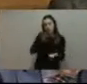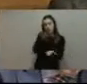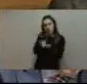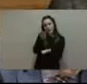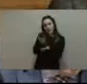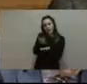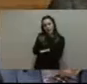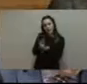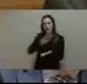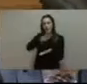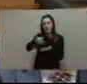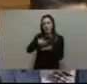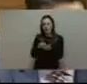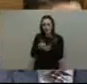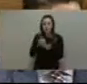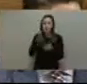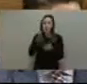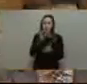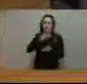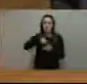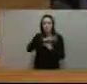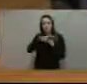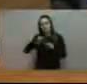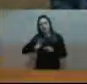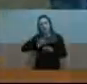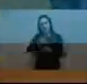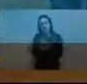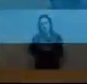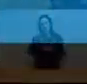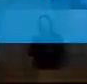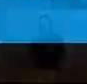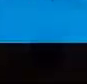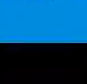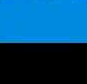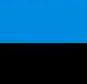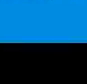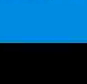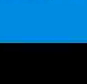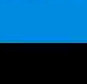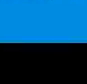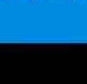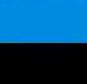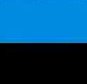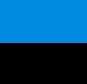políticas alternativas para mejorarlo. Muchas gracias. Gracias, señor González Medina.